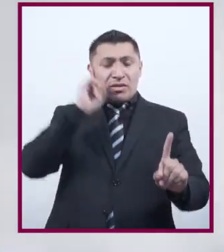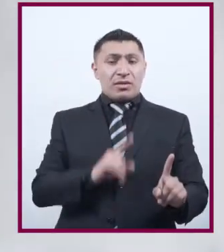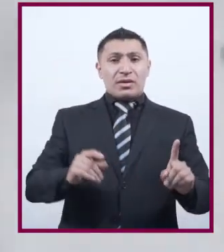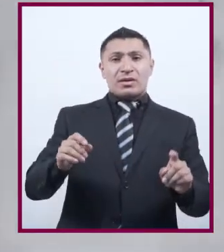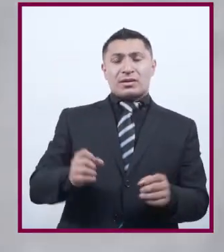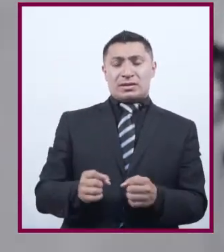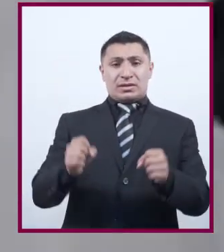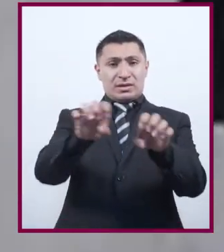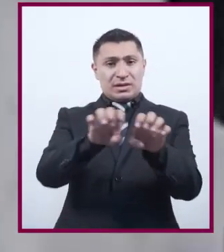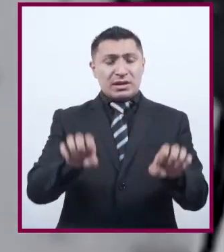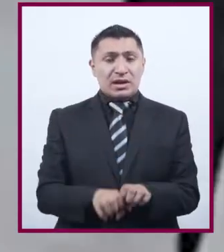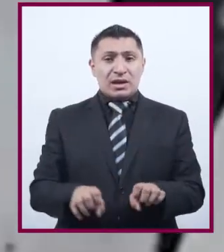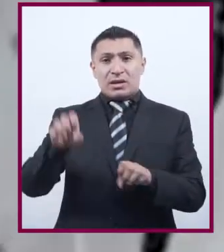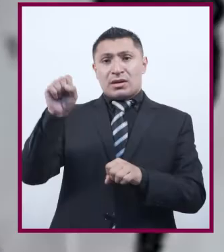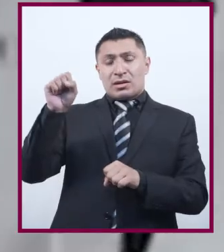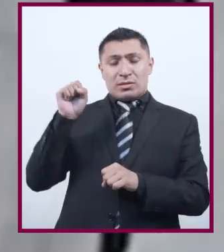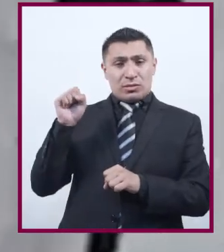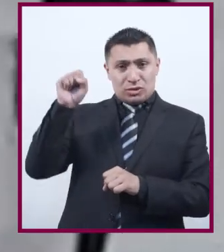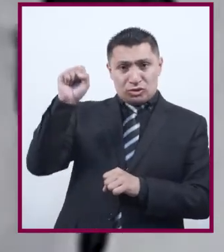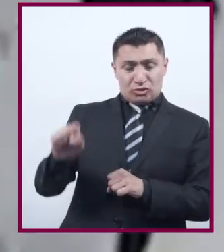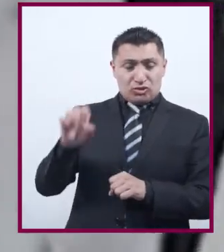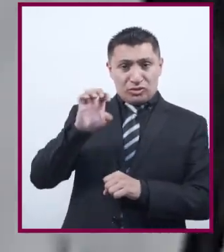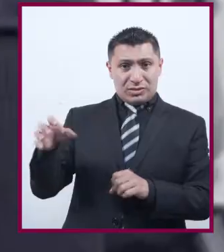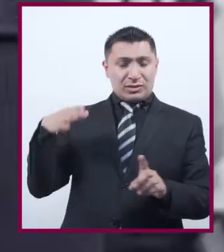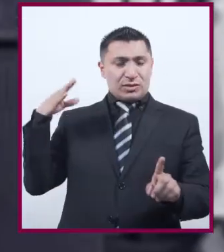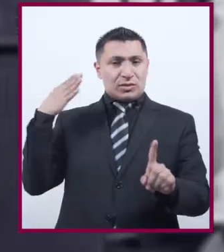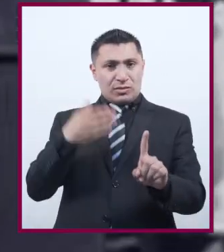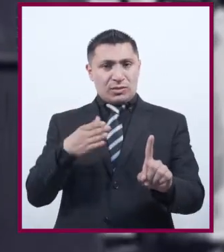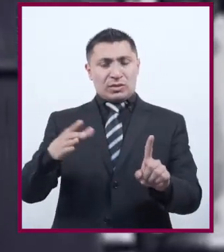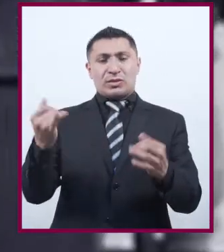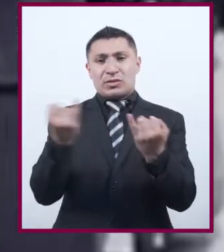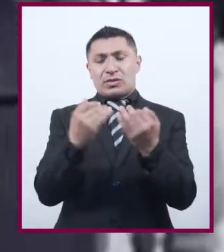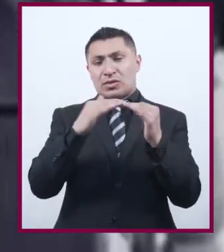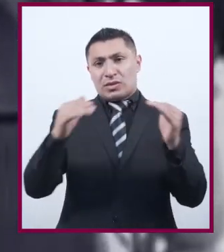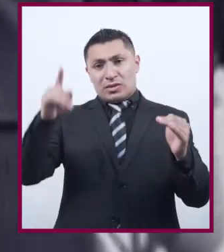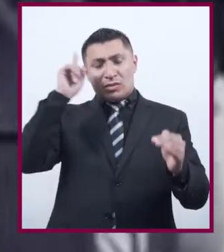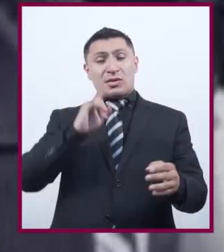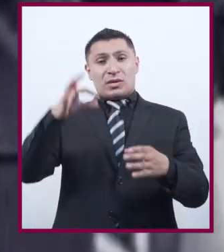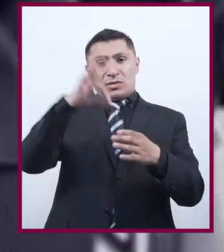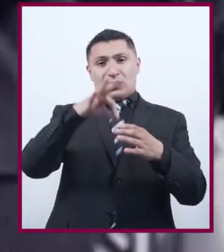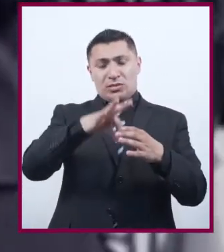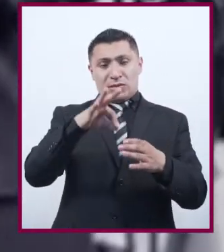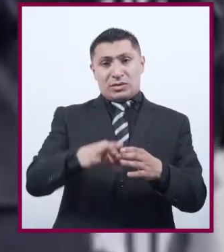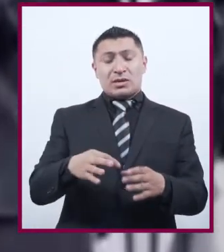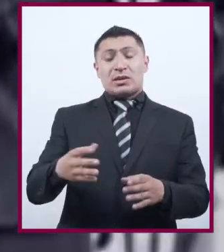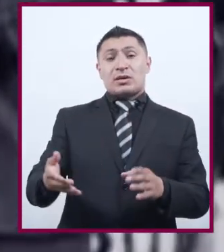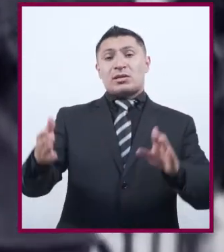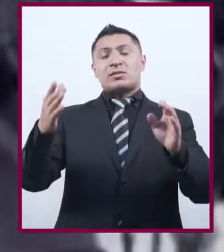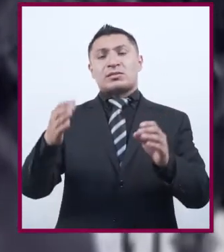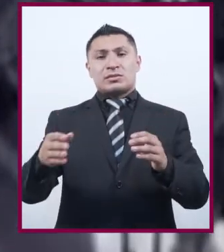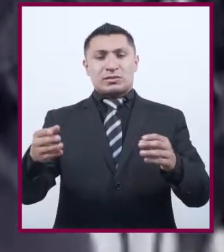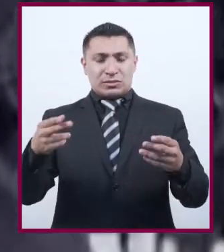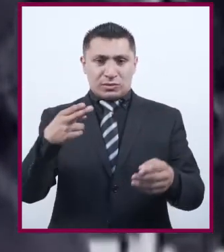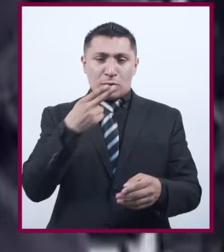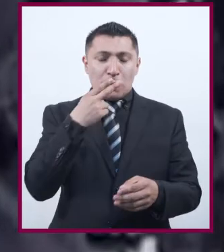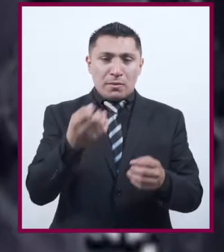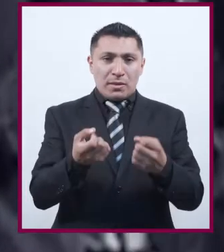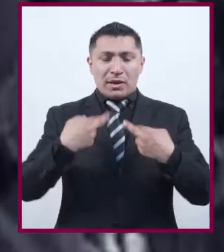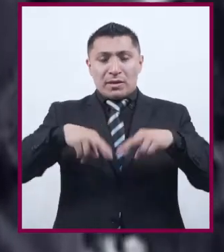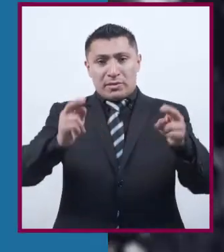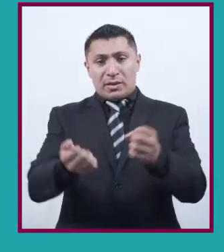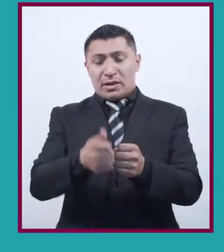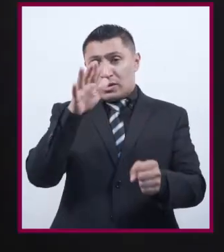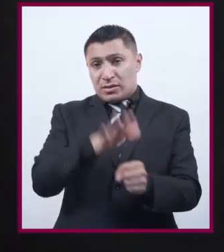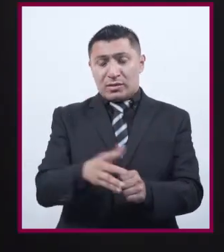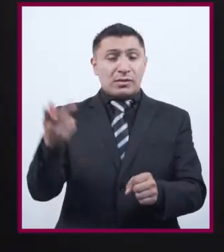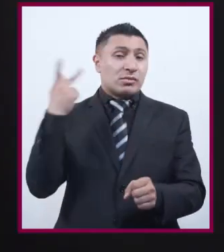que lucharon por la igualdad política de la mujer para votar y ser votada, ocupar puestos de representación y lograr beneficios